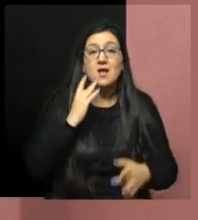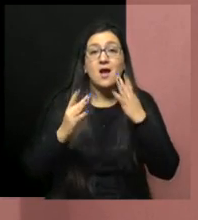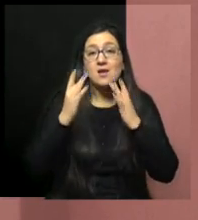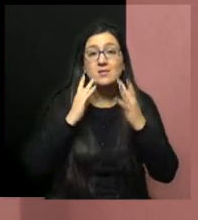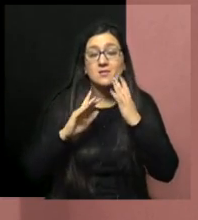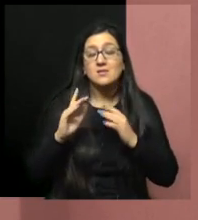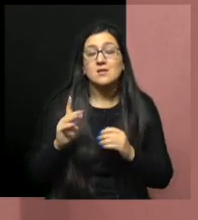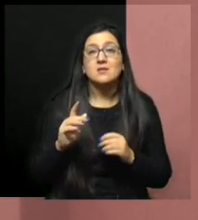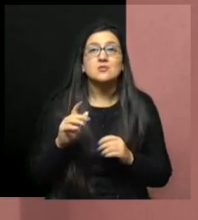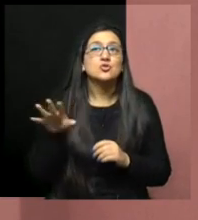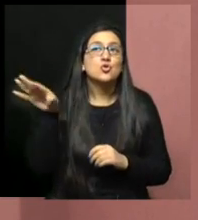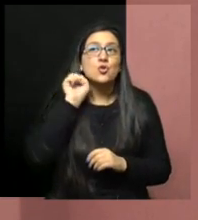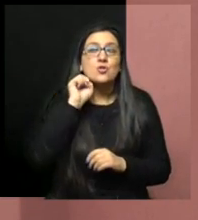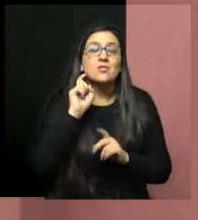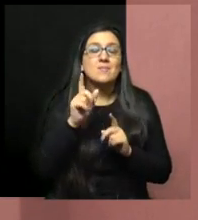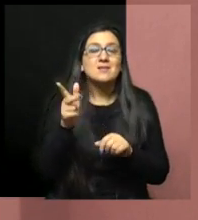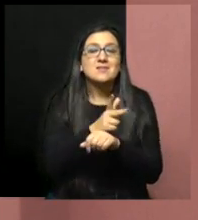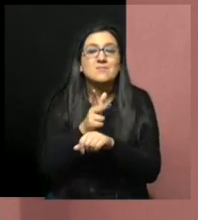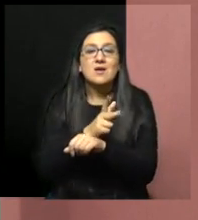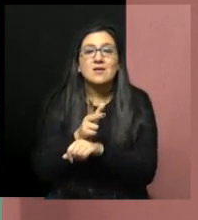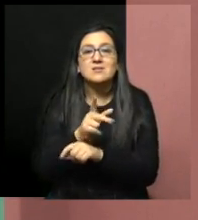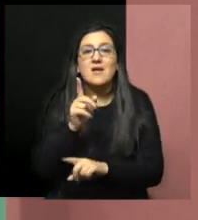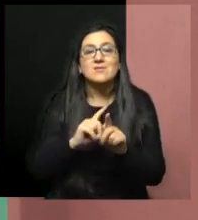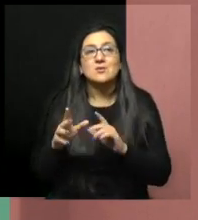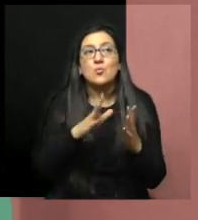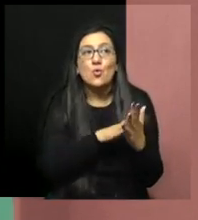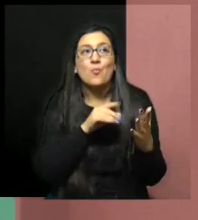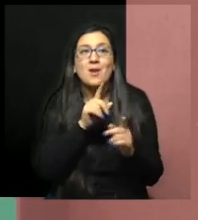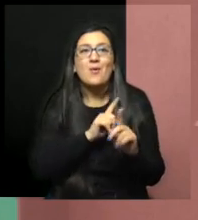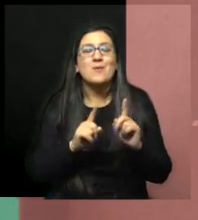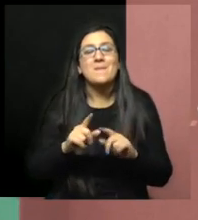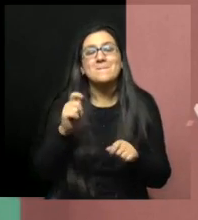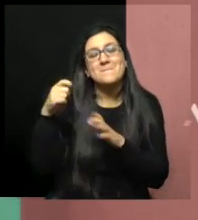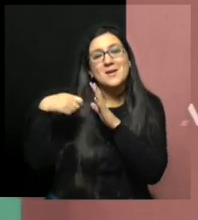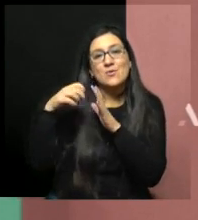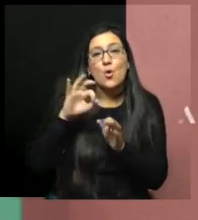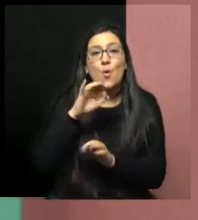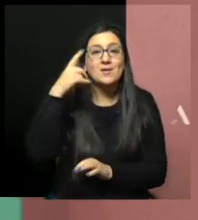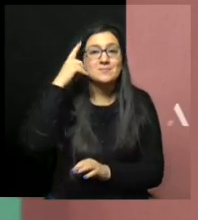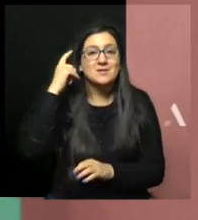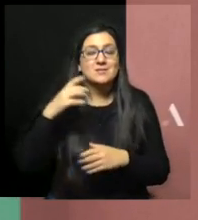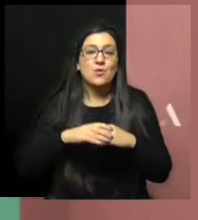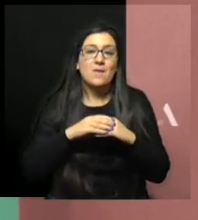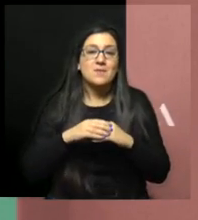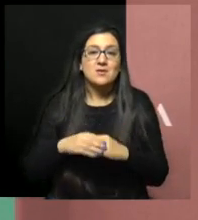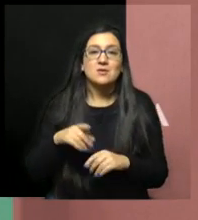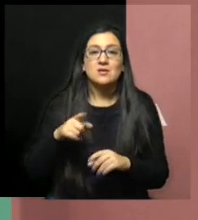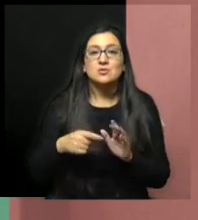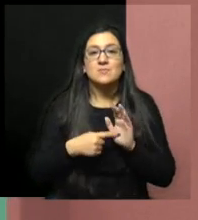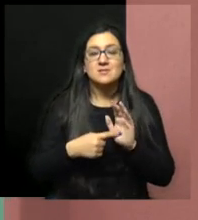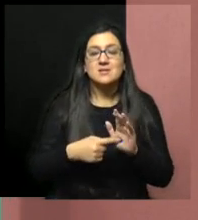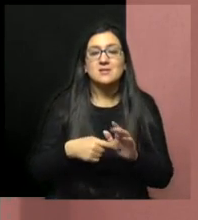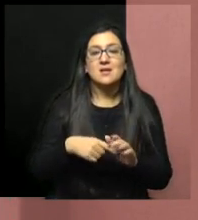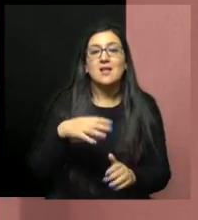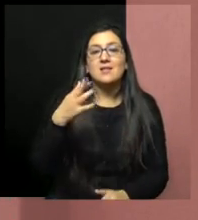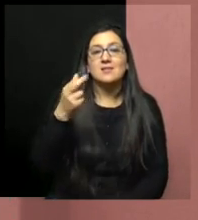y las imágenes, haciendo muchas veces referencias a películas y experiencias con amigos. En esta ocasión, como decíamos, el show se presenta en La